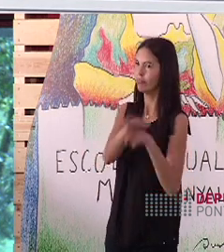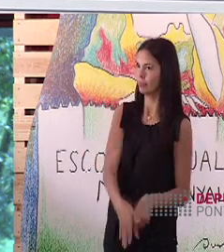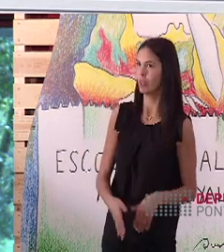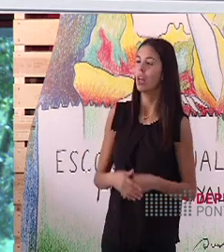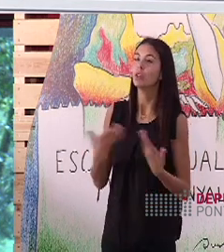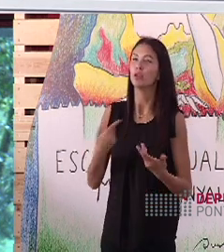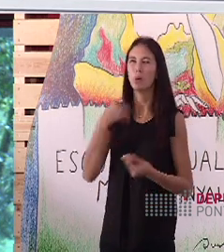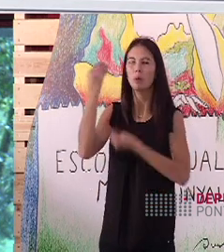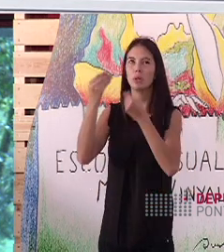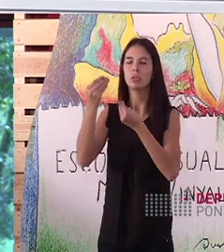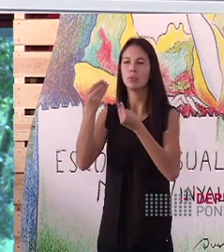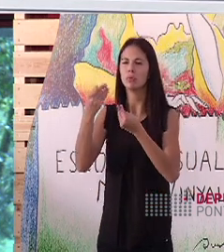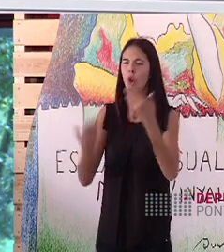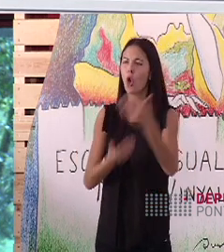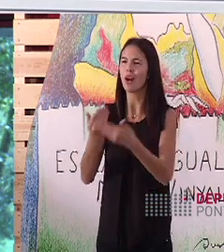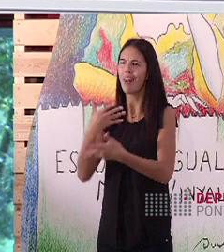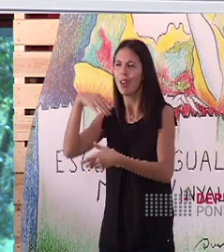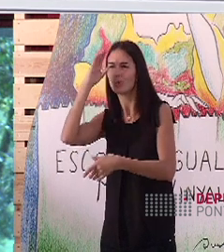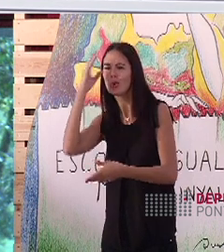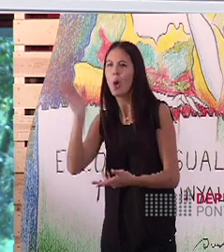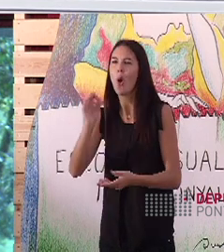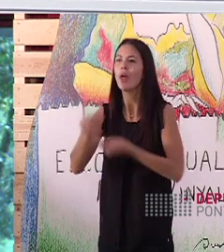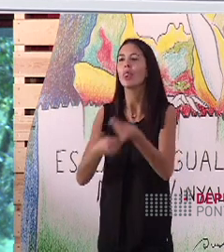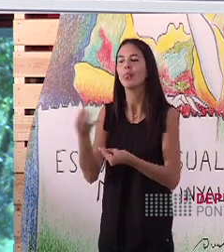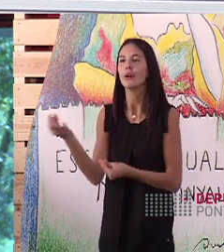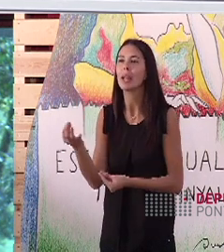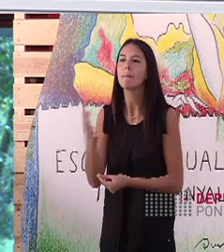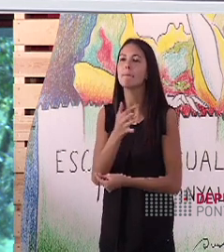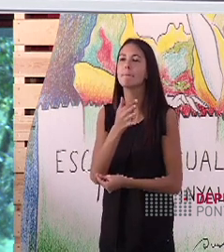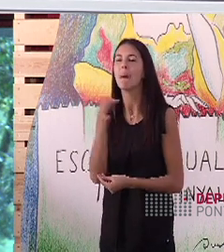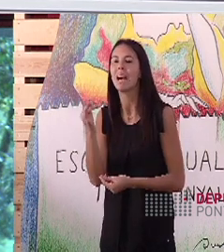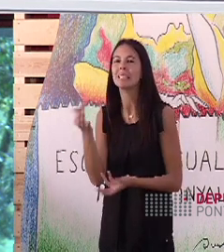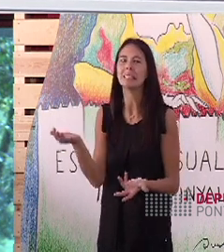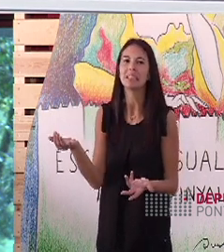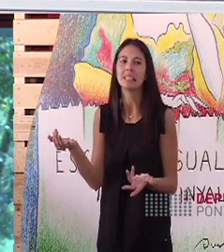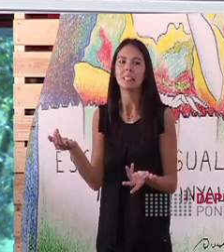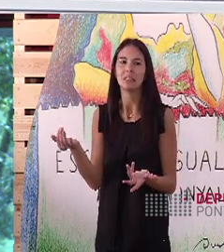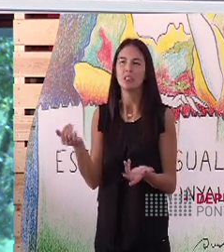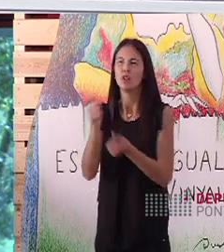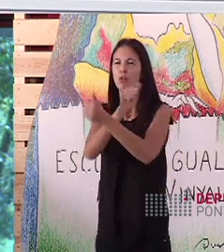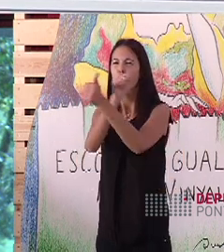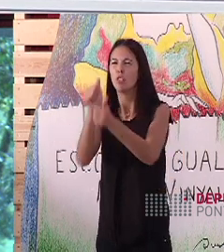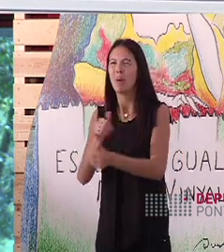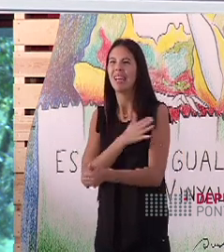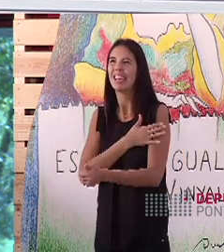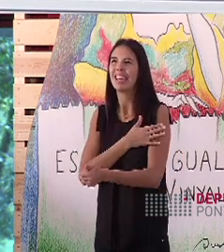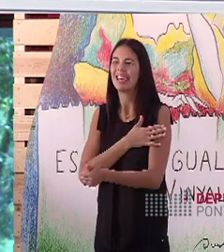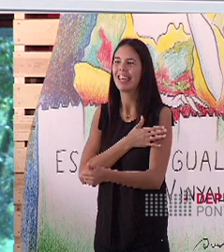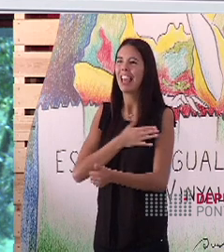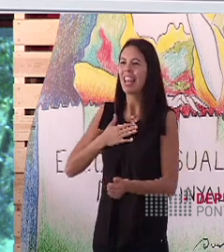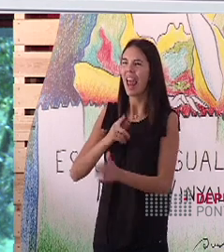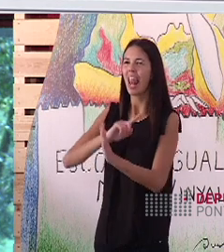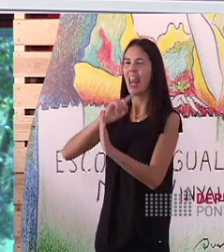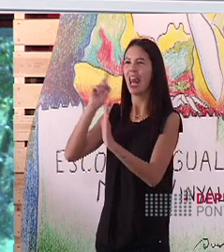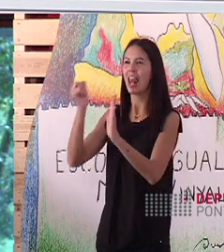que escoitar o que pasou nesas xornadas e o que se fixo e a maneira na que se pretendía, en certo modo,